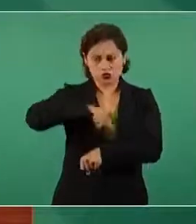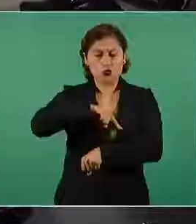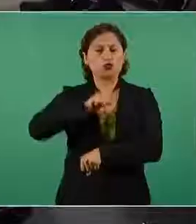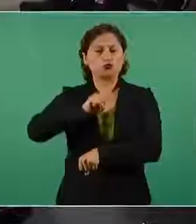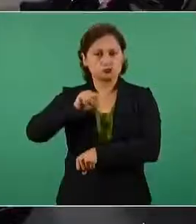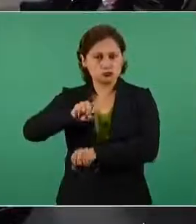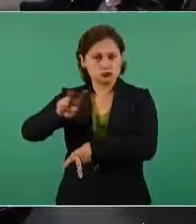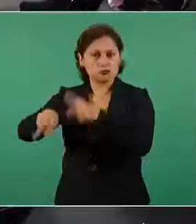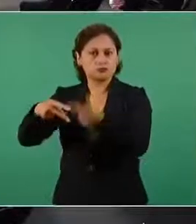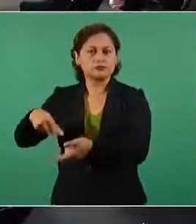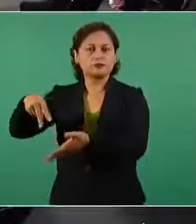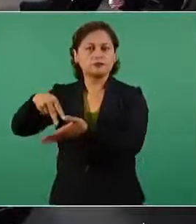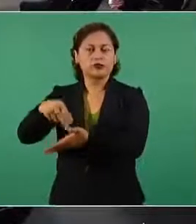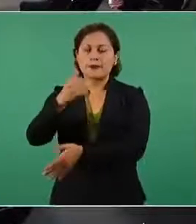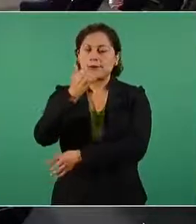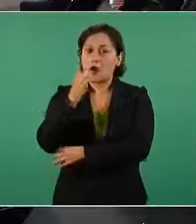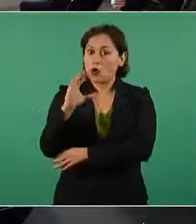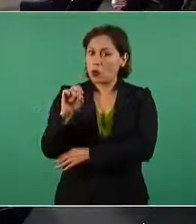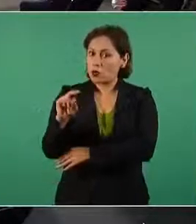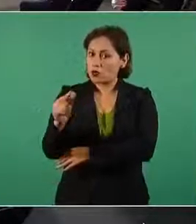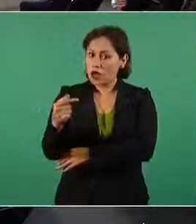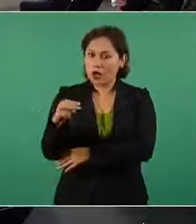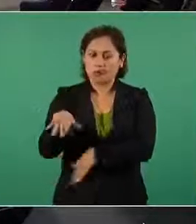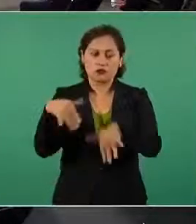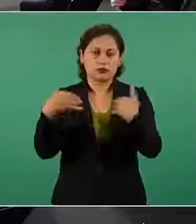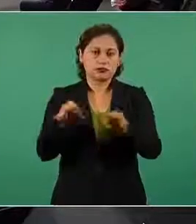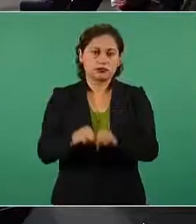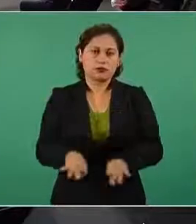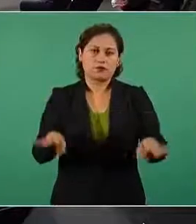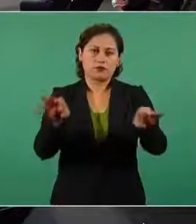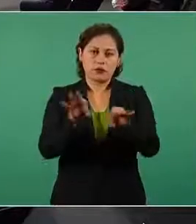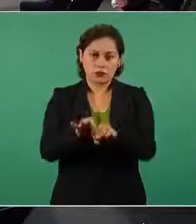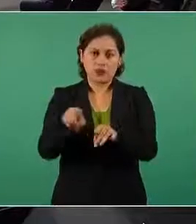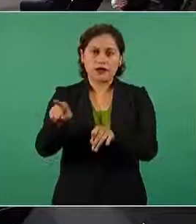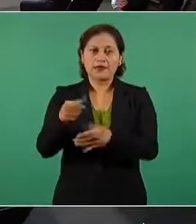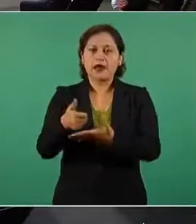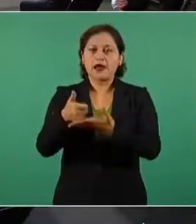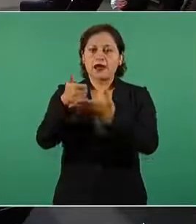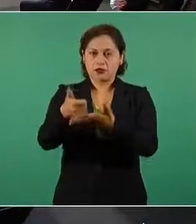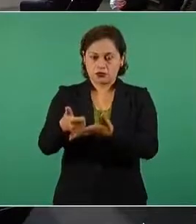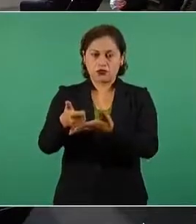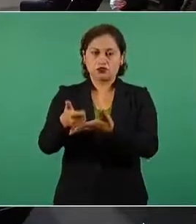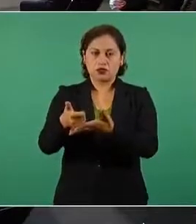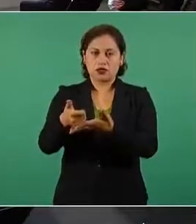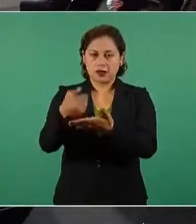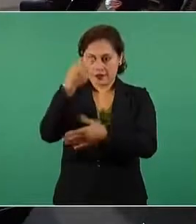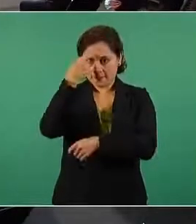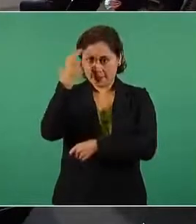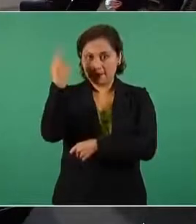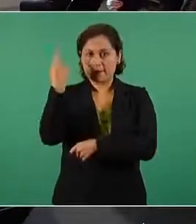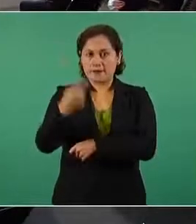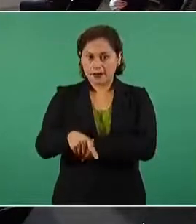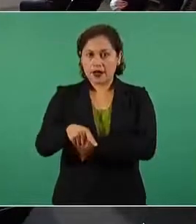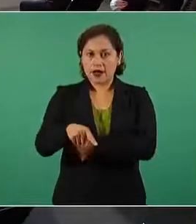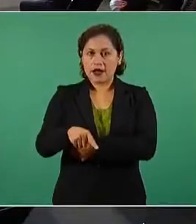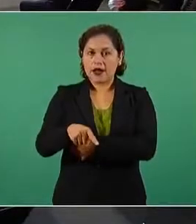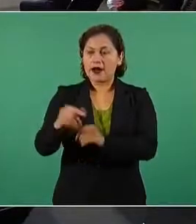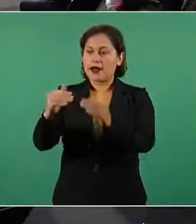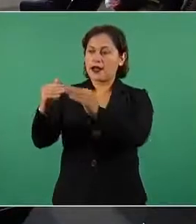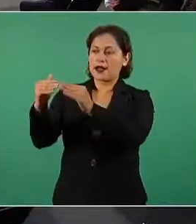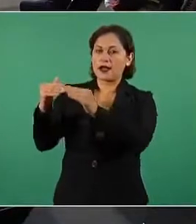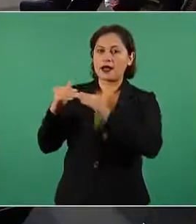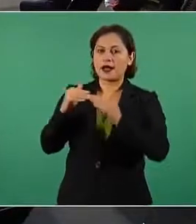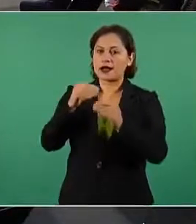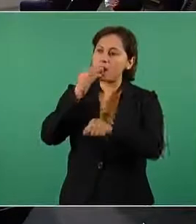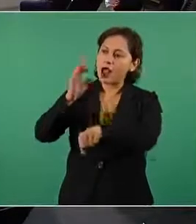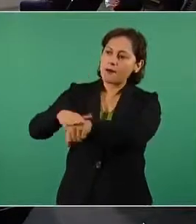agua. Perdón, es importantísimo, con agua, con los anfibios que nos han ayudado a sacar a la gente de sus domicilios